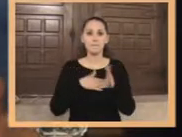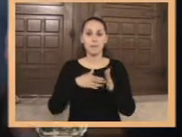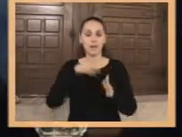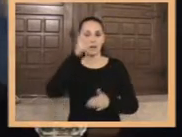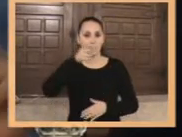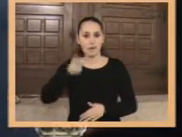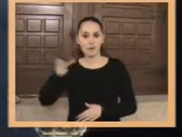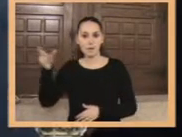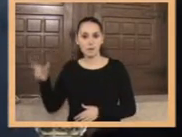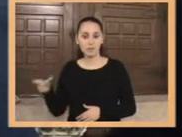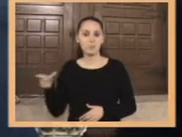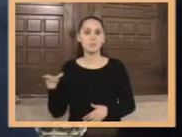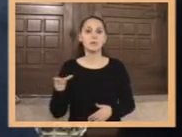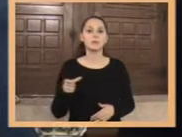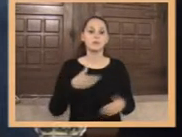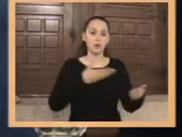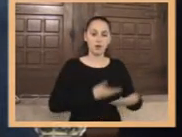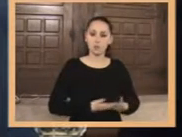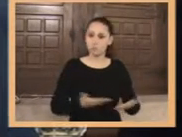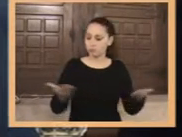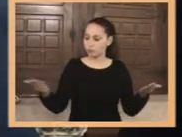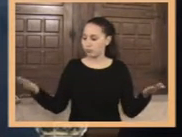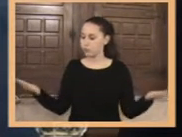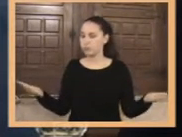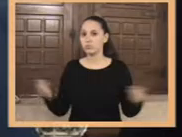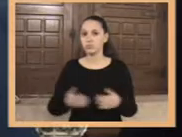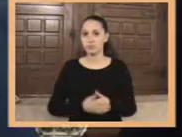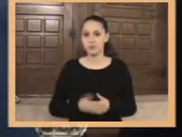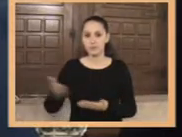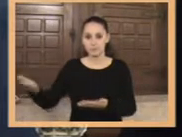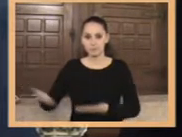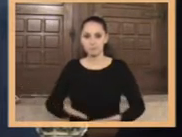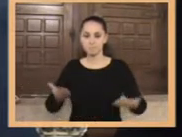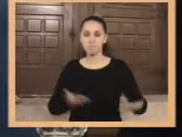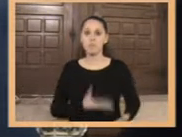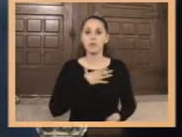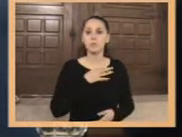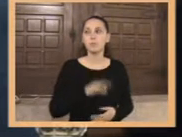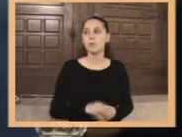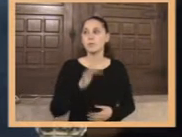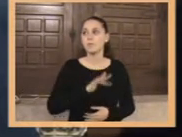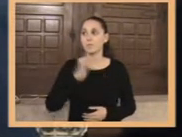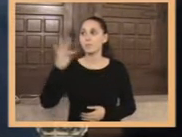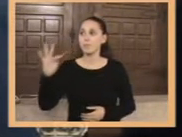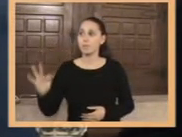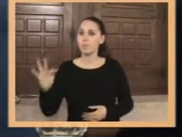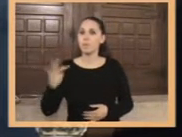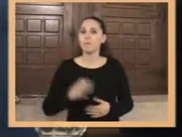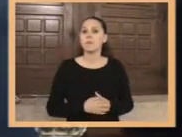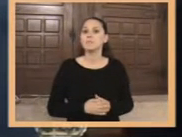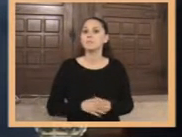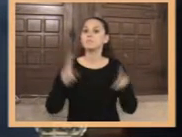el caravaning, el pasado Jueves Santo, por la mañana. Señor Hernández, lo del